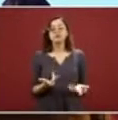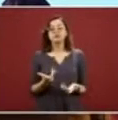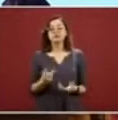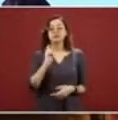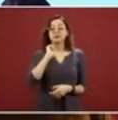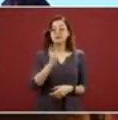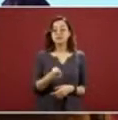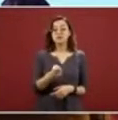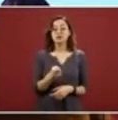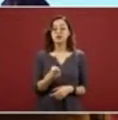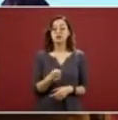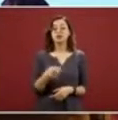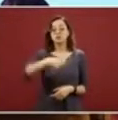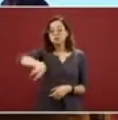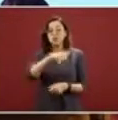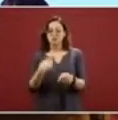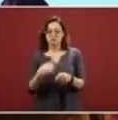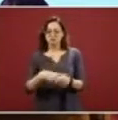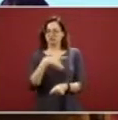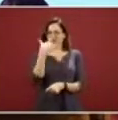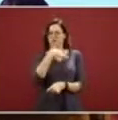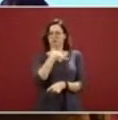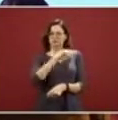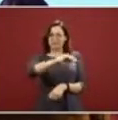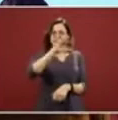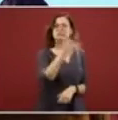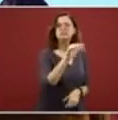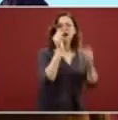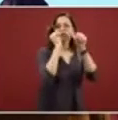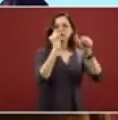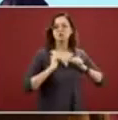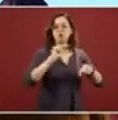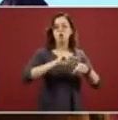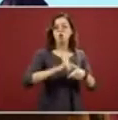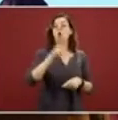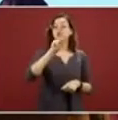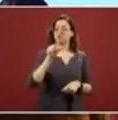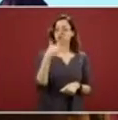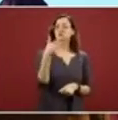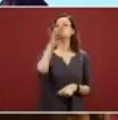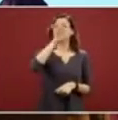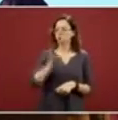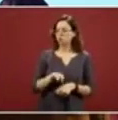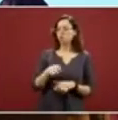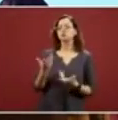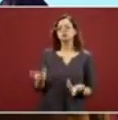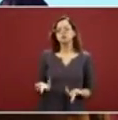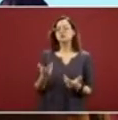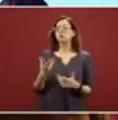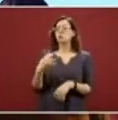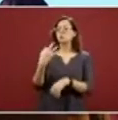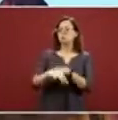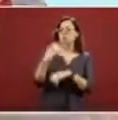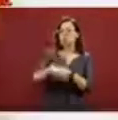llegaron a demandar atención médica, el 88% recibió esa atención médica de manera ambulatoria, es decir,